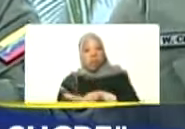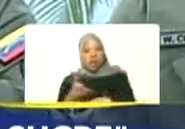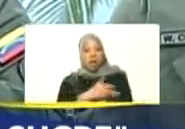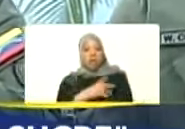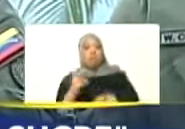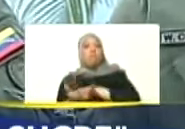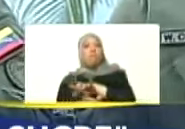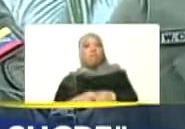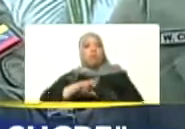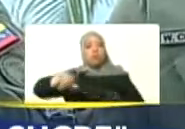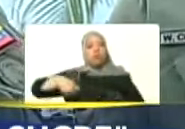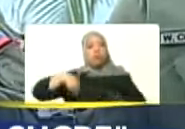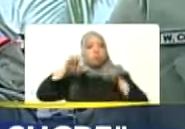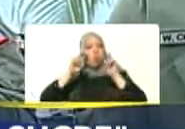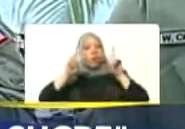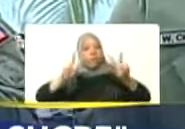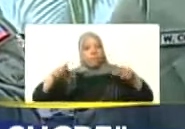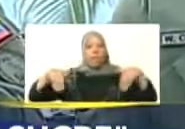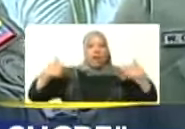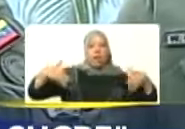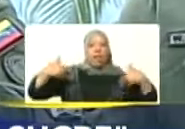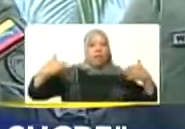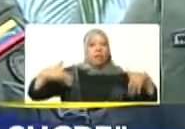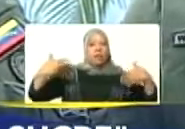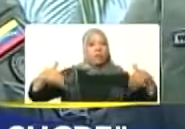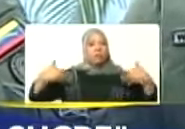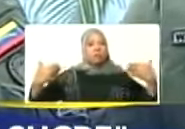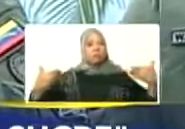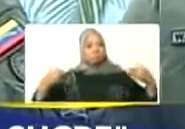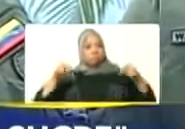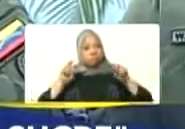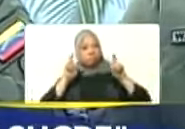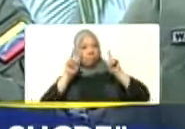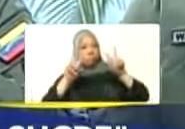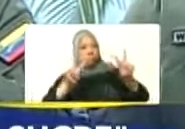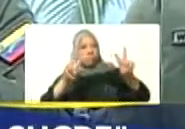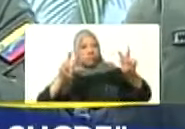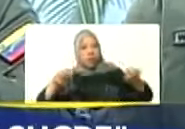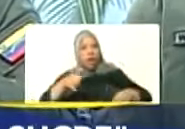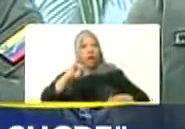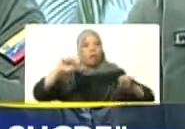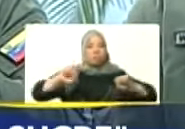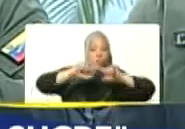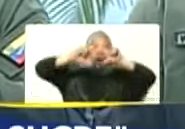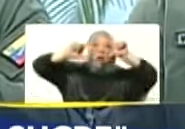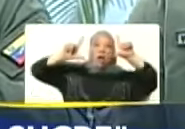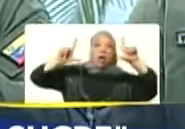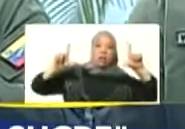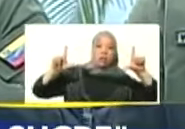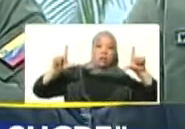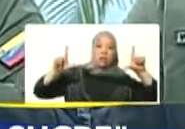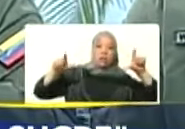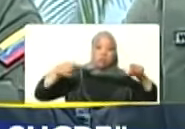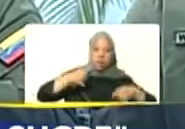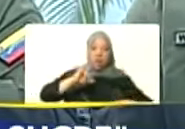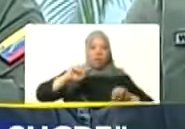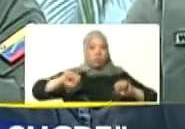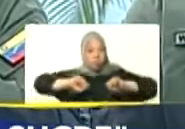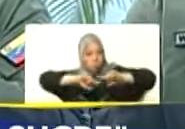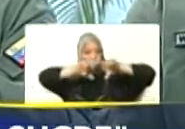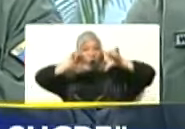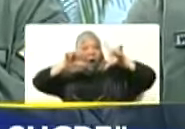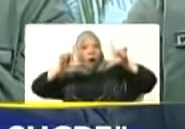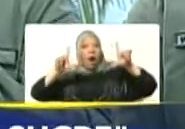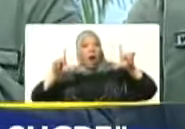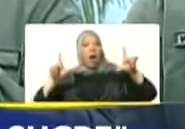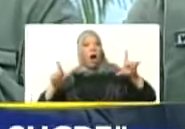guerra. Cuando nosotros vemos ese entusiasmo, esa alegría, bueno, creo que hay esperanza para rato, una gran esperanza para rato.